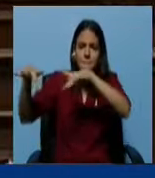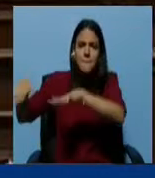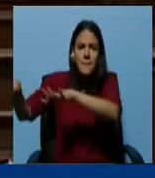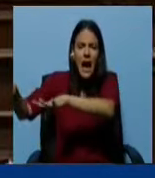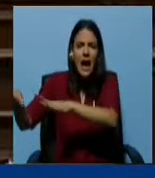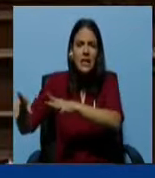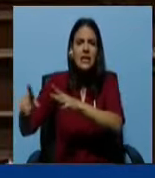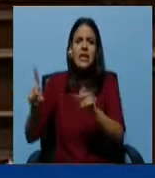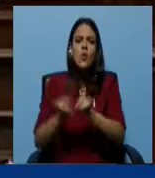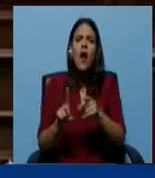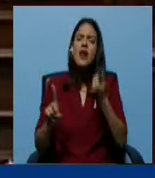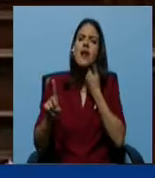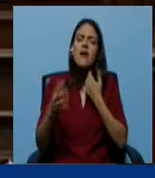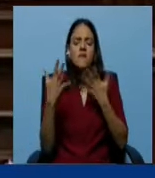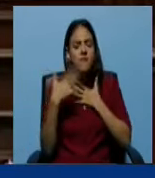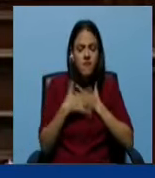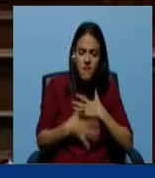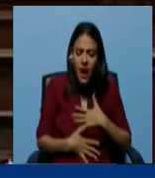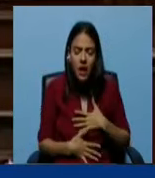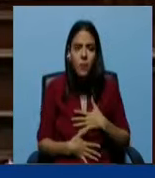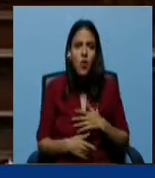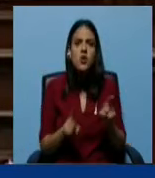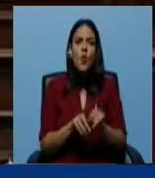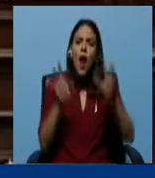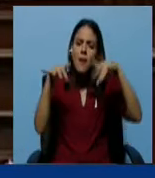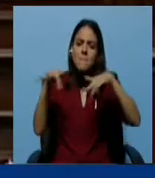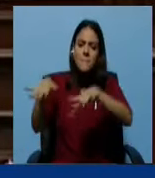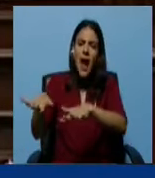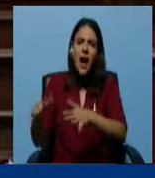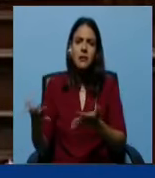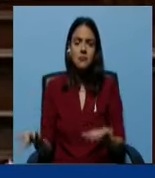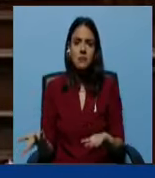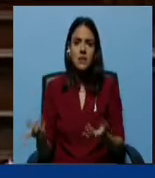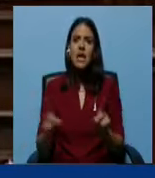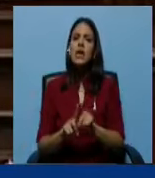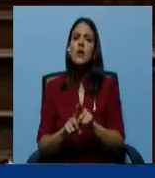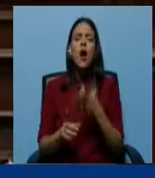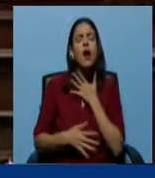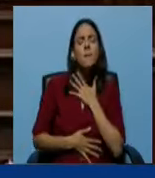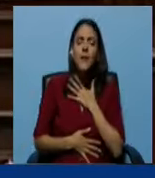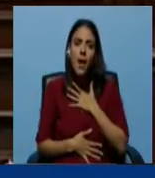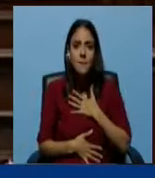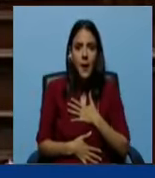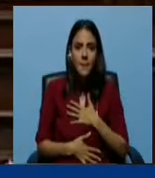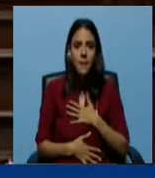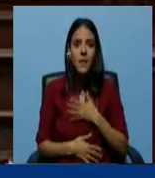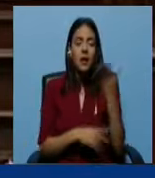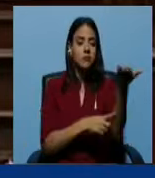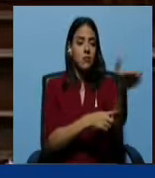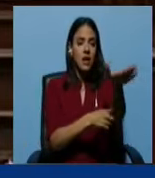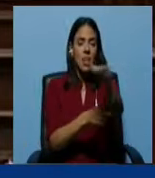enfermos a los mares, ya moribundos o ya cadáveres.